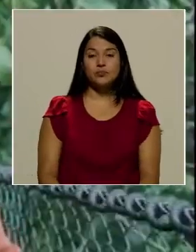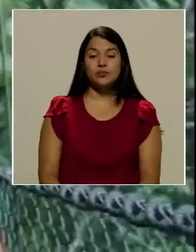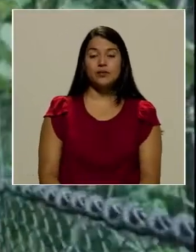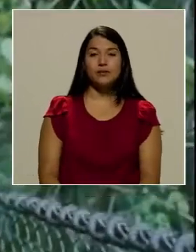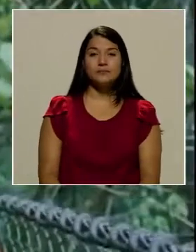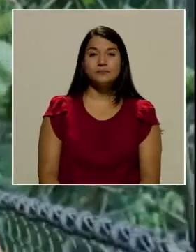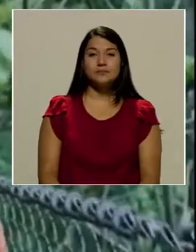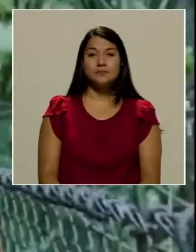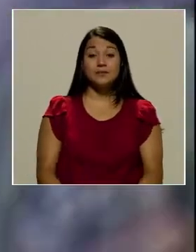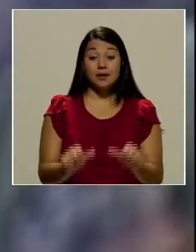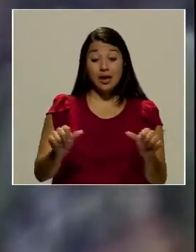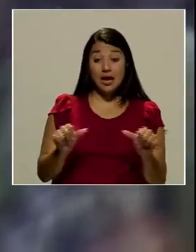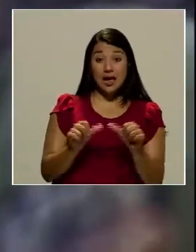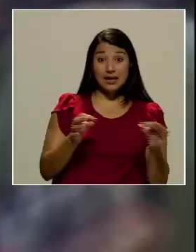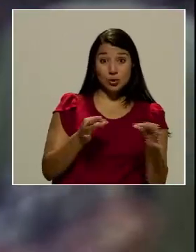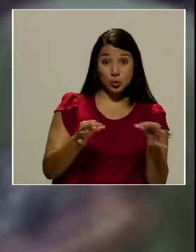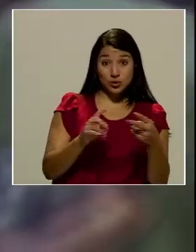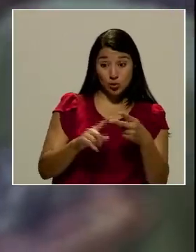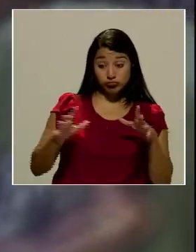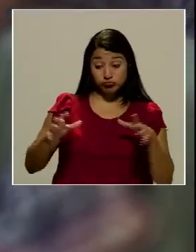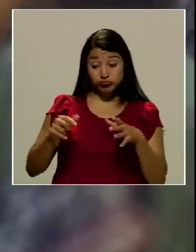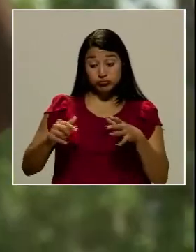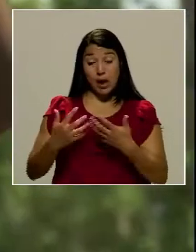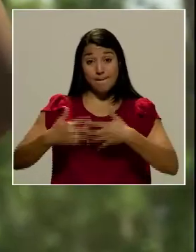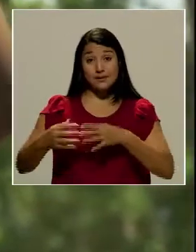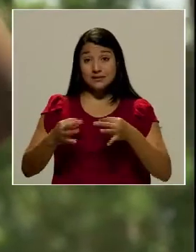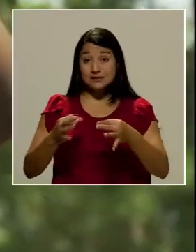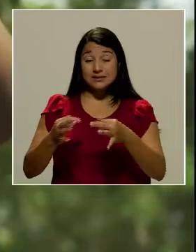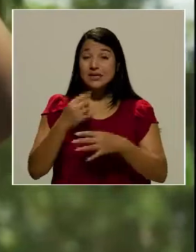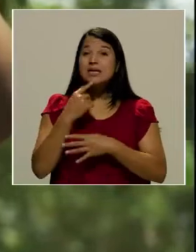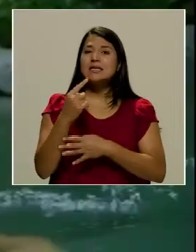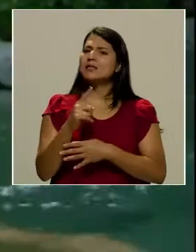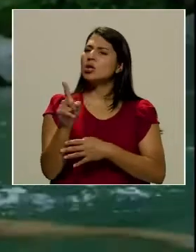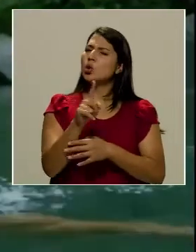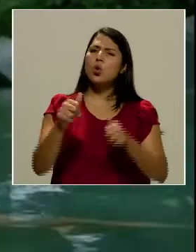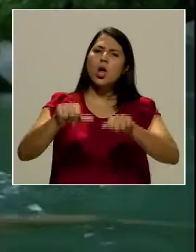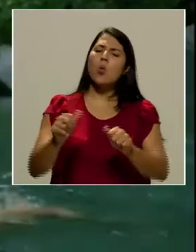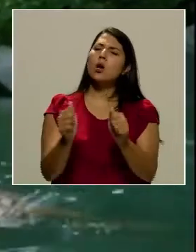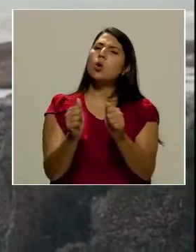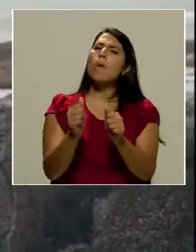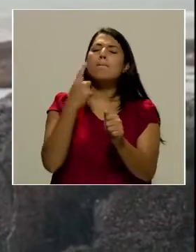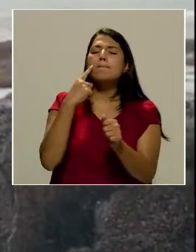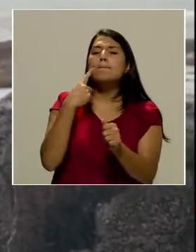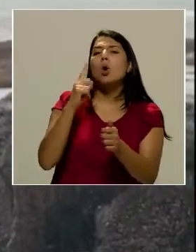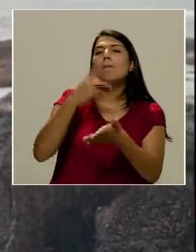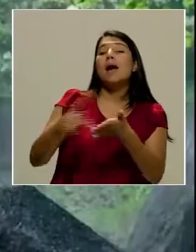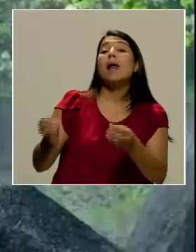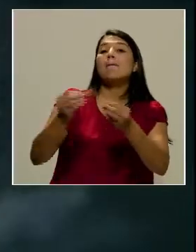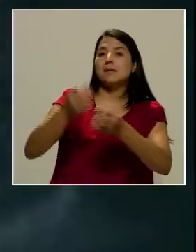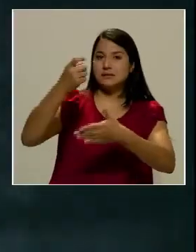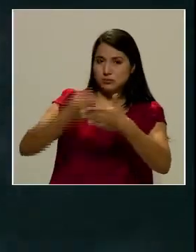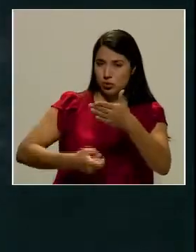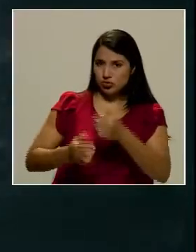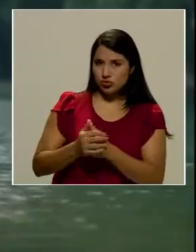El sector turismo y la Cámara Nacional de Turismo manifestaron estar en contra de más impuestos para el turismo nacional y los ciudadanos.